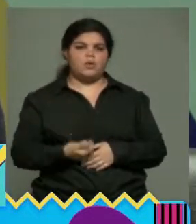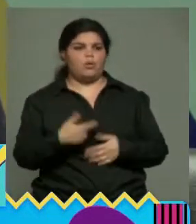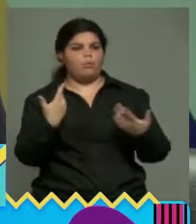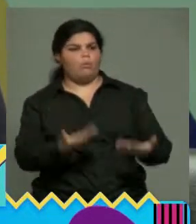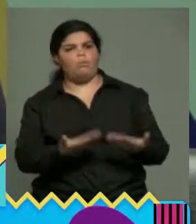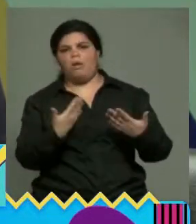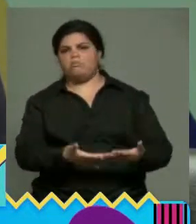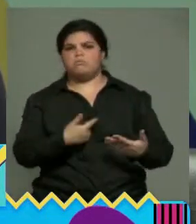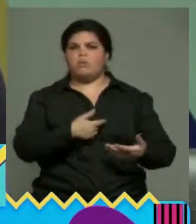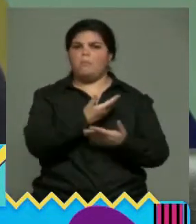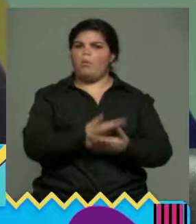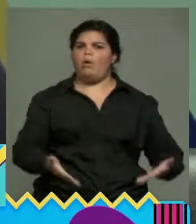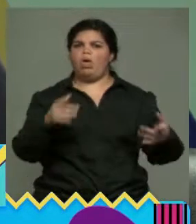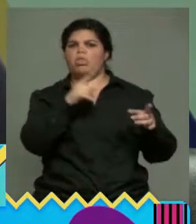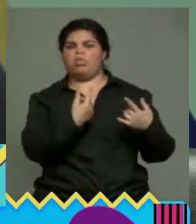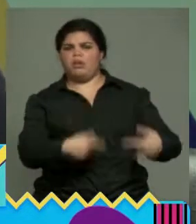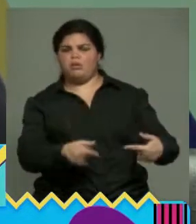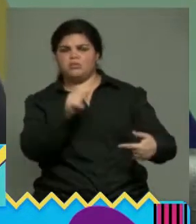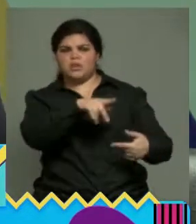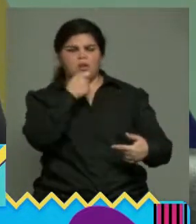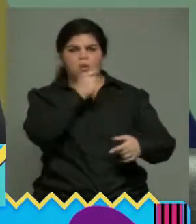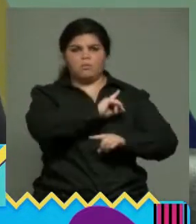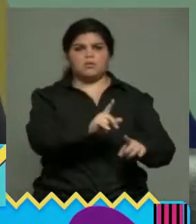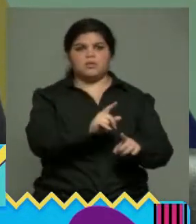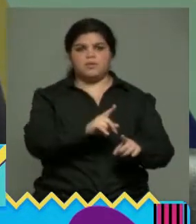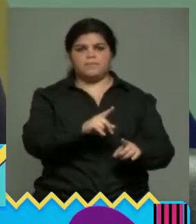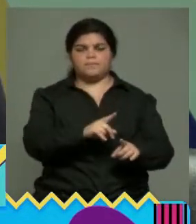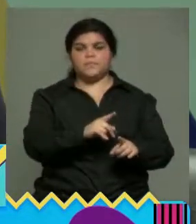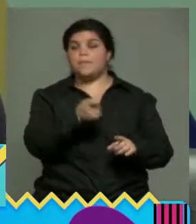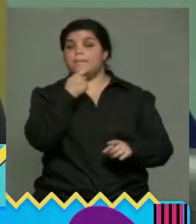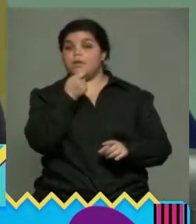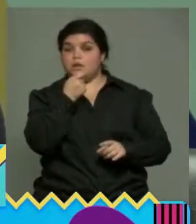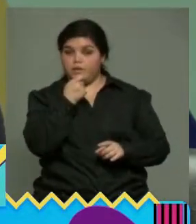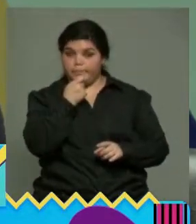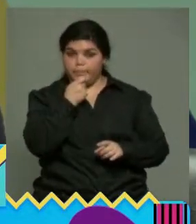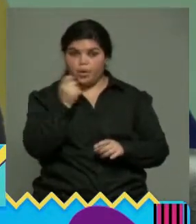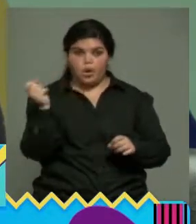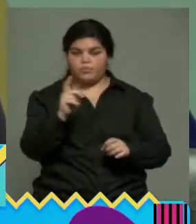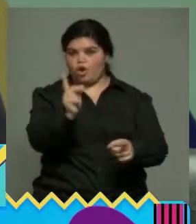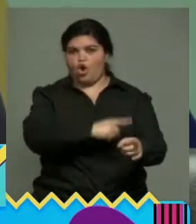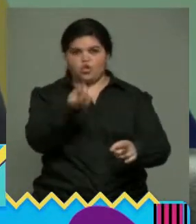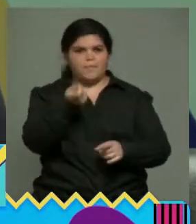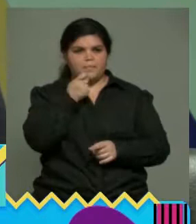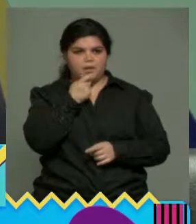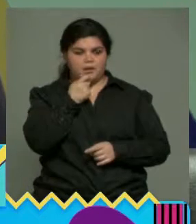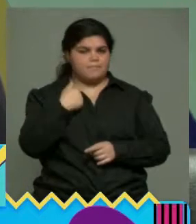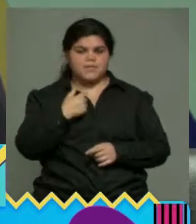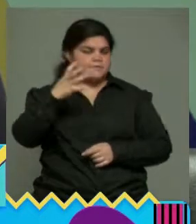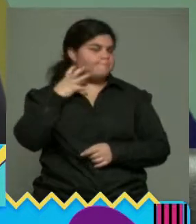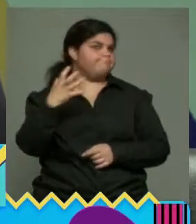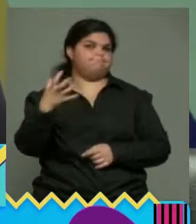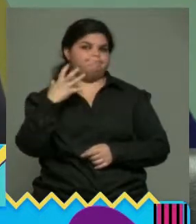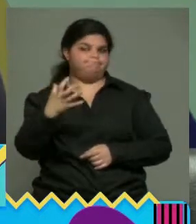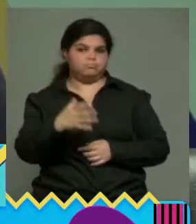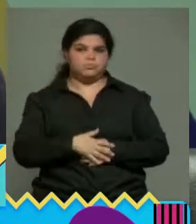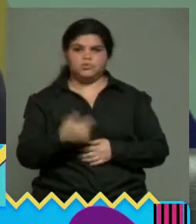y de no creer que hay leyes que hay que respetar. Mire, un ejemplo clásico que la verdad que a mí me irrita sobremanera. Yo ando mucho